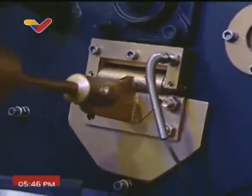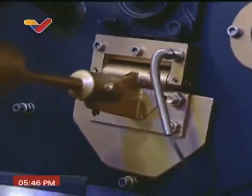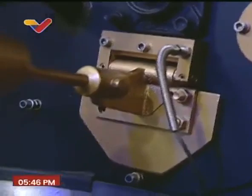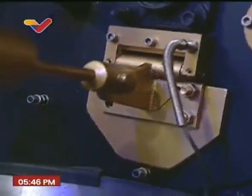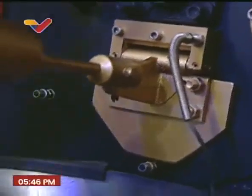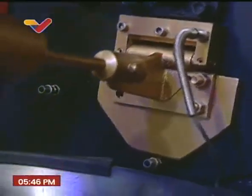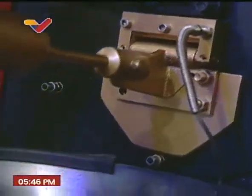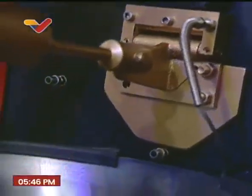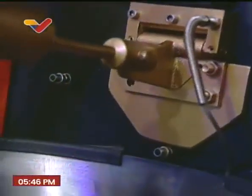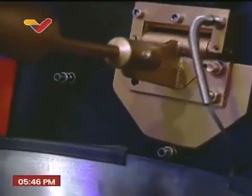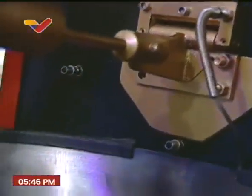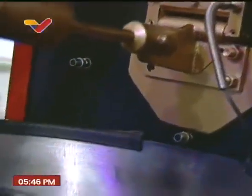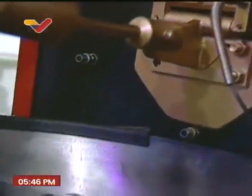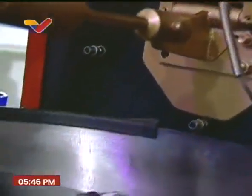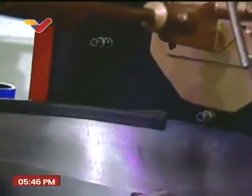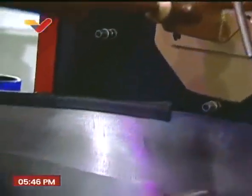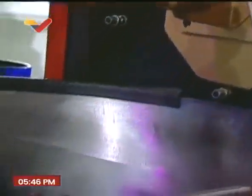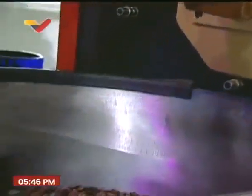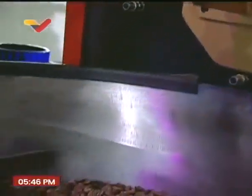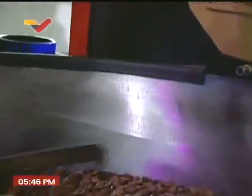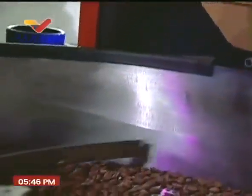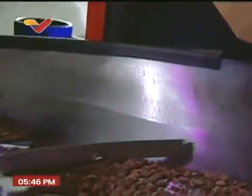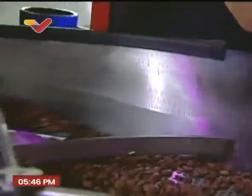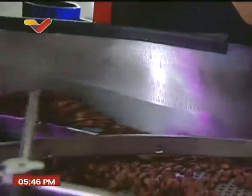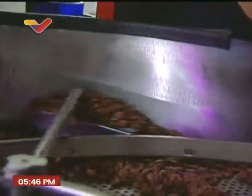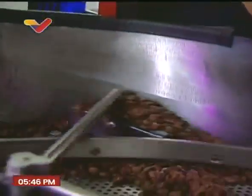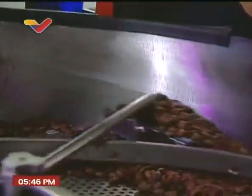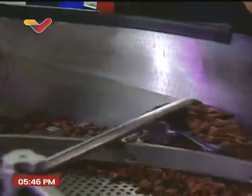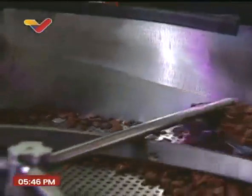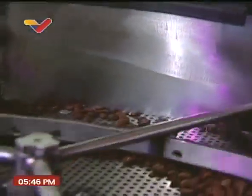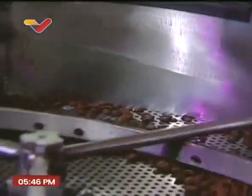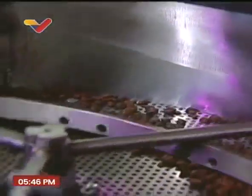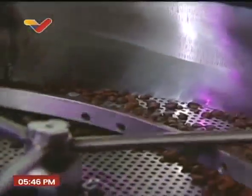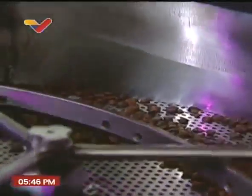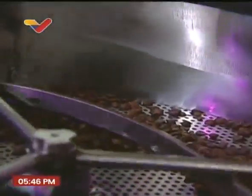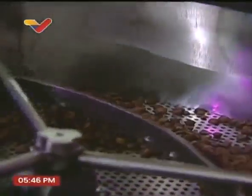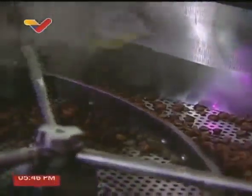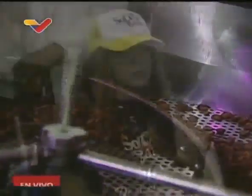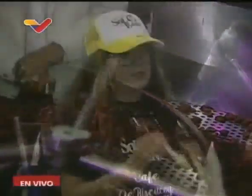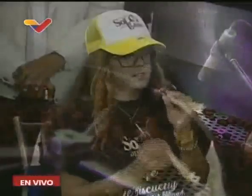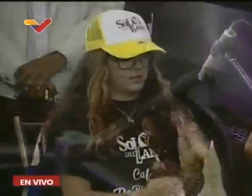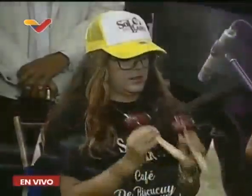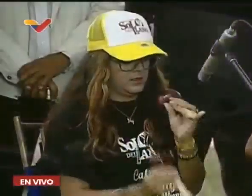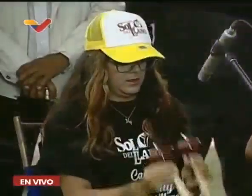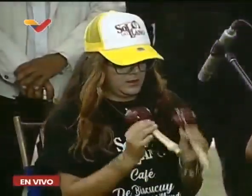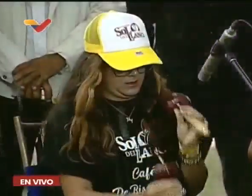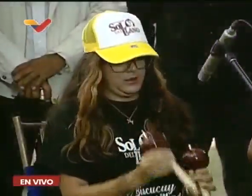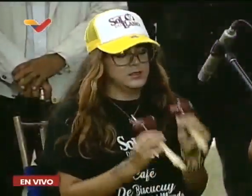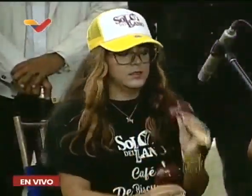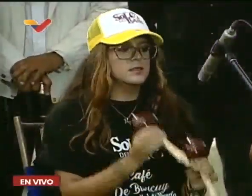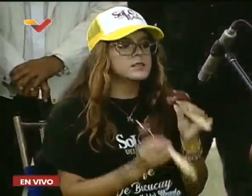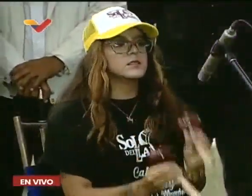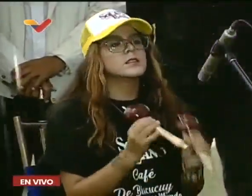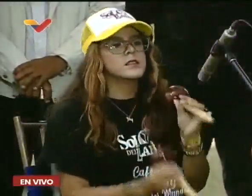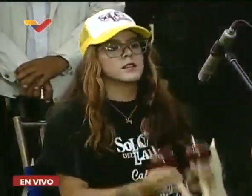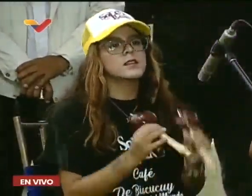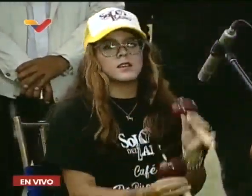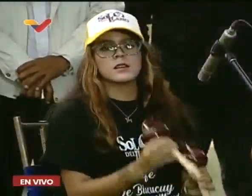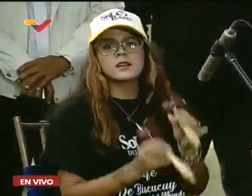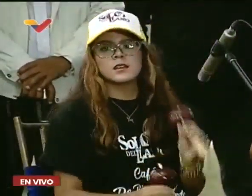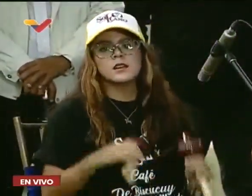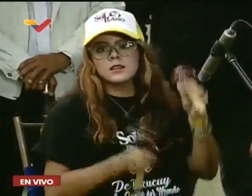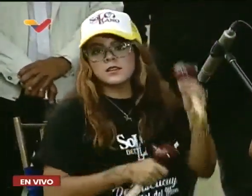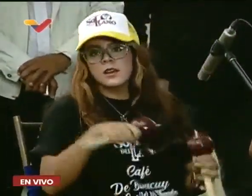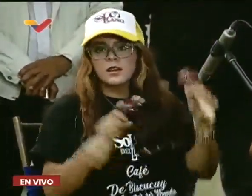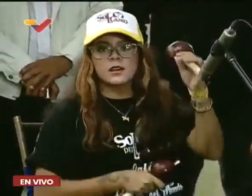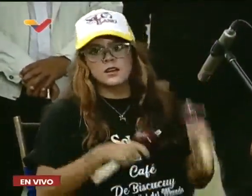bastante, se le toma de embustero, y al que tiende a callarse, tiene ganado el terreno, por eso